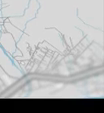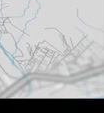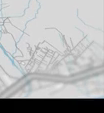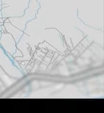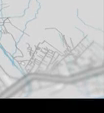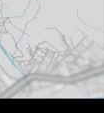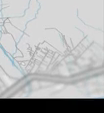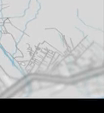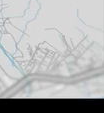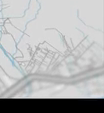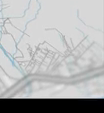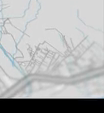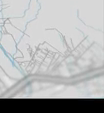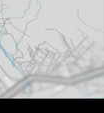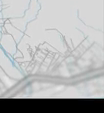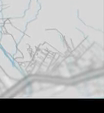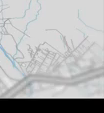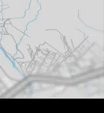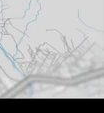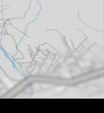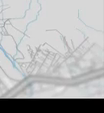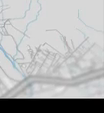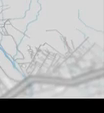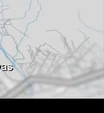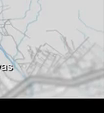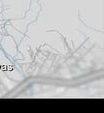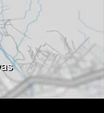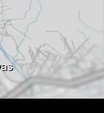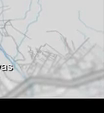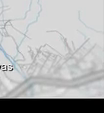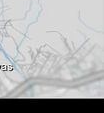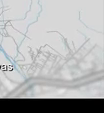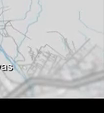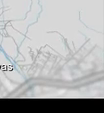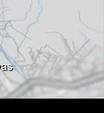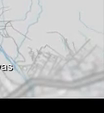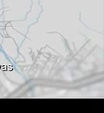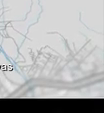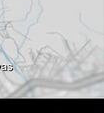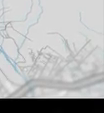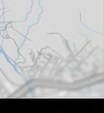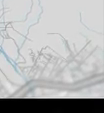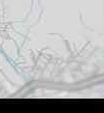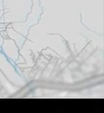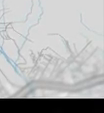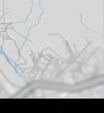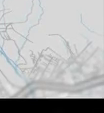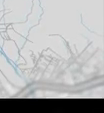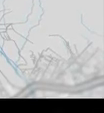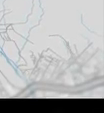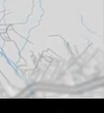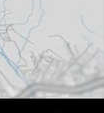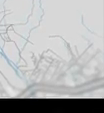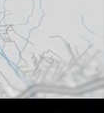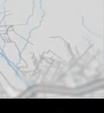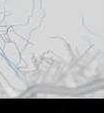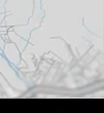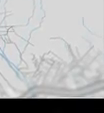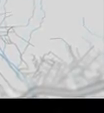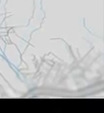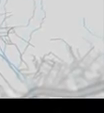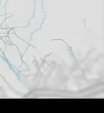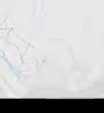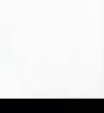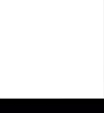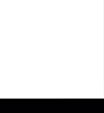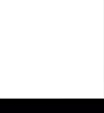módulos CADI, construimos un centro deportivo y dimos mantenimiento a las canchas deportivas, y construimos una biblioteca